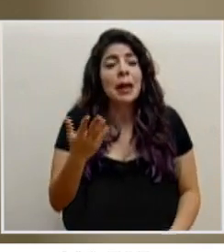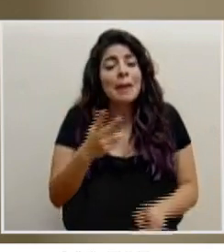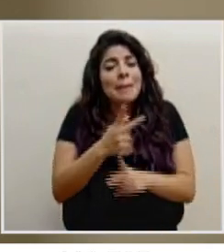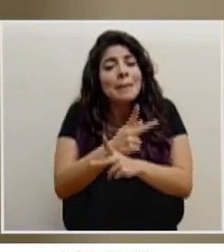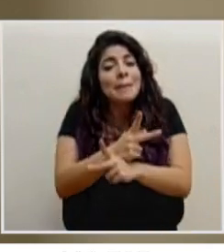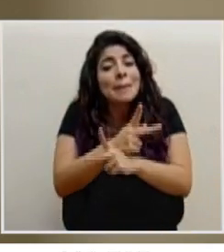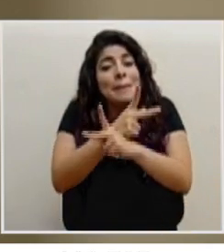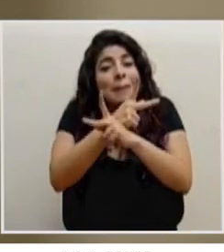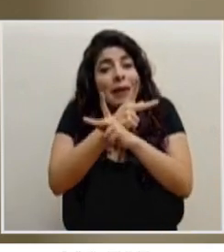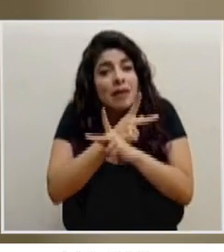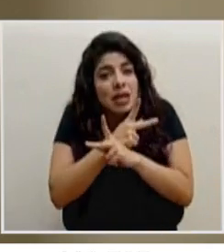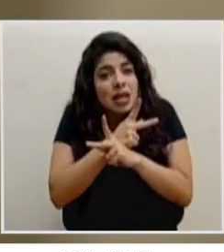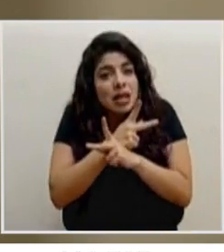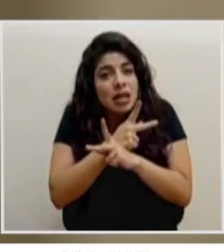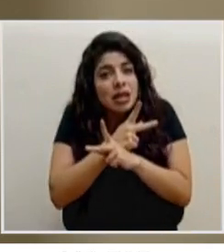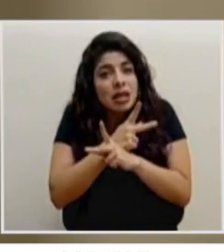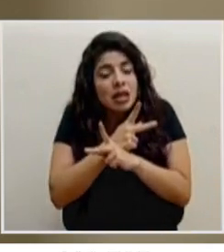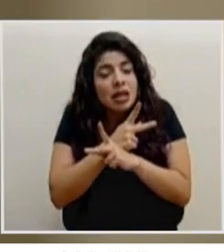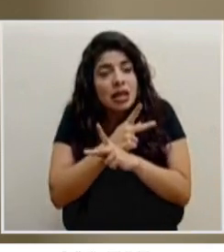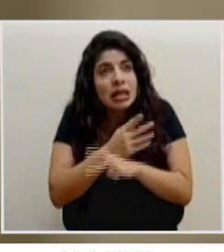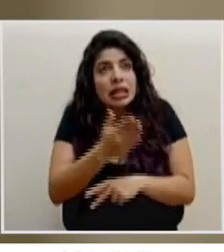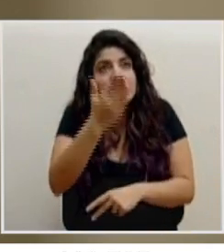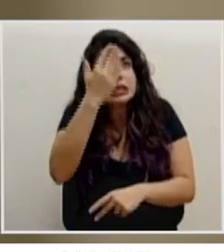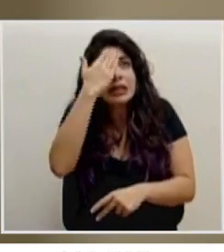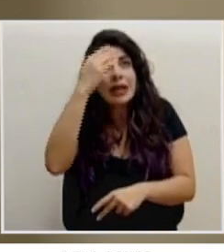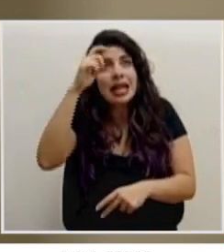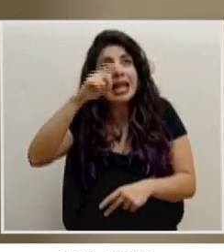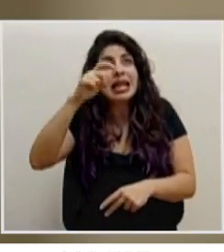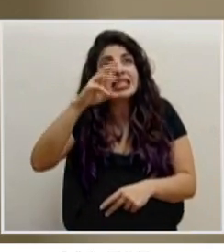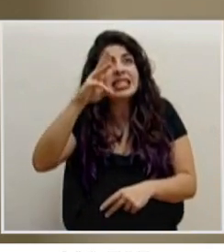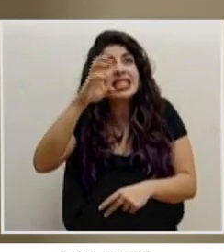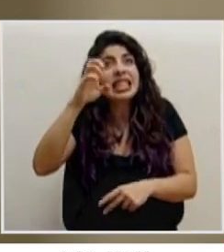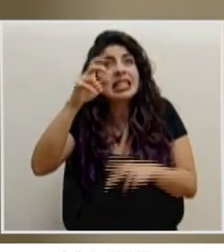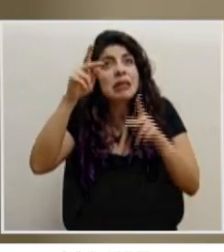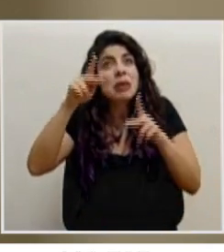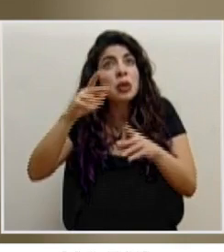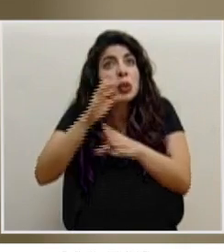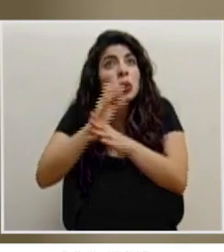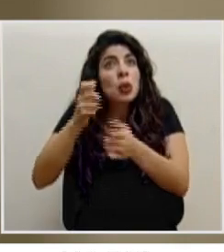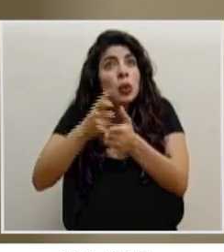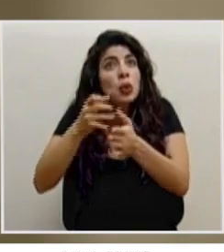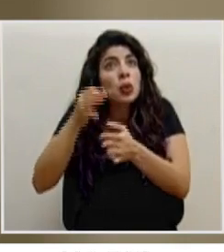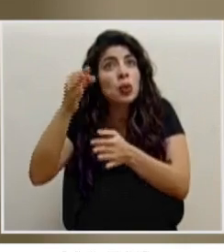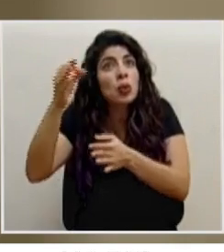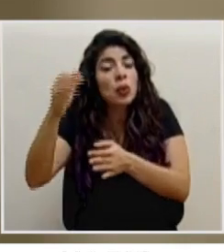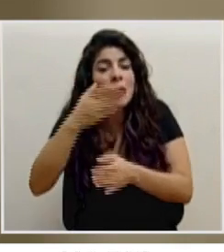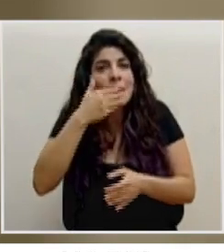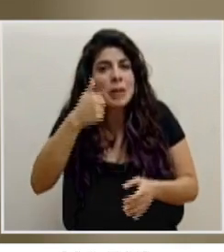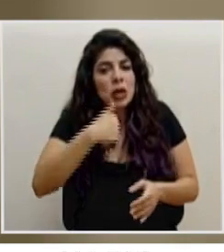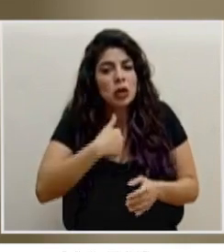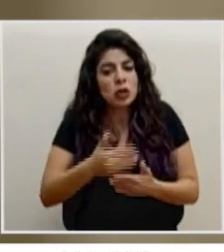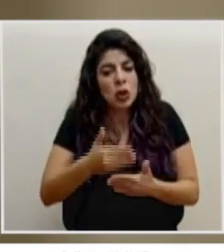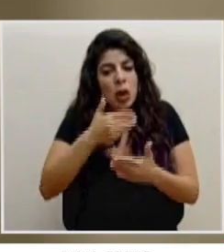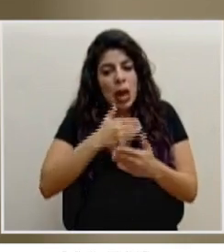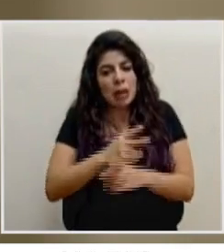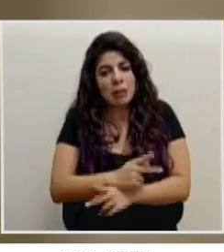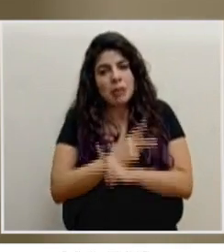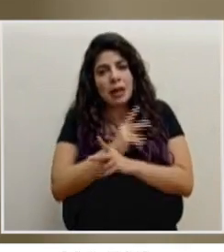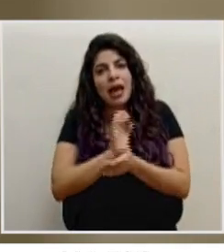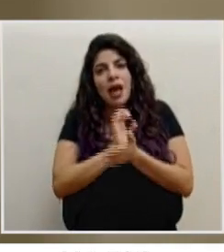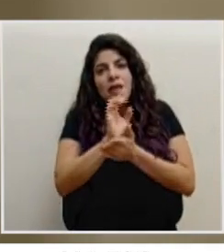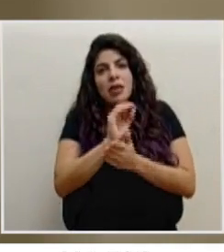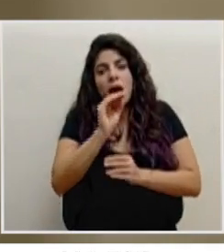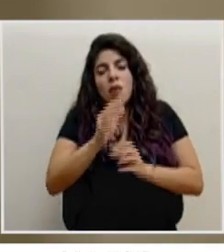prever y hablar de que tenemos una necesidad de 600 personas en UCI, si podemos hacer nuestra cuota y evitar que esto siga